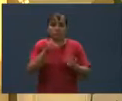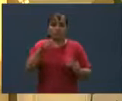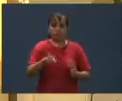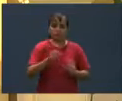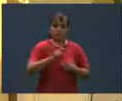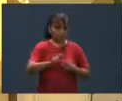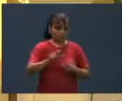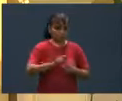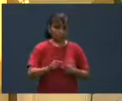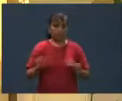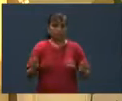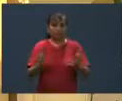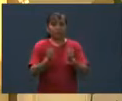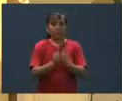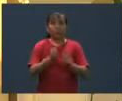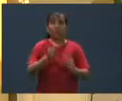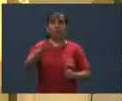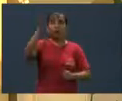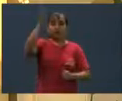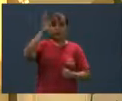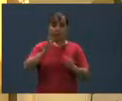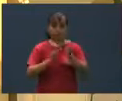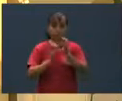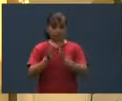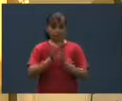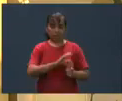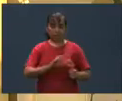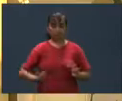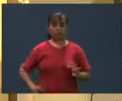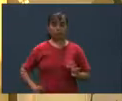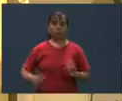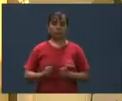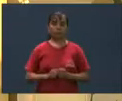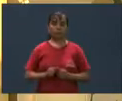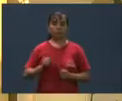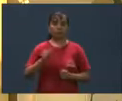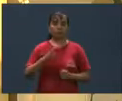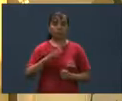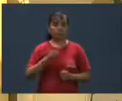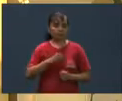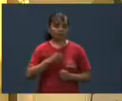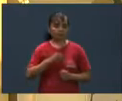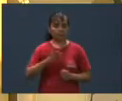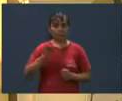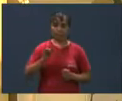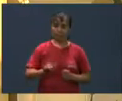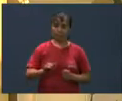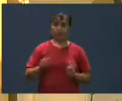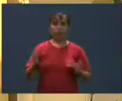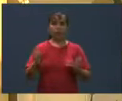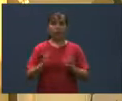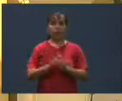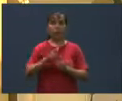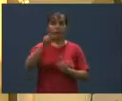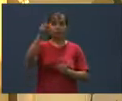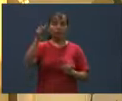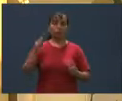apegarme a Jesucristo. Trato de estar en la sintonía de su persona y de su